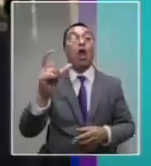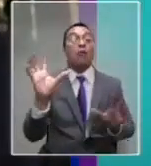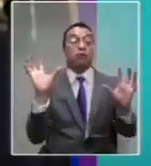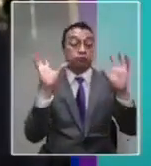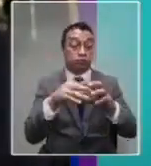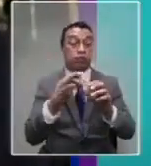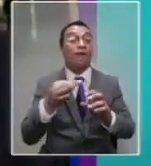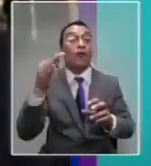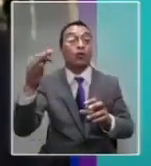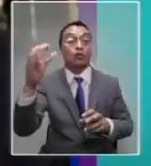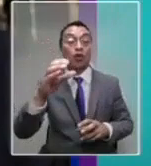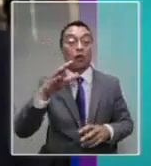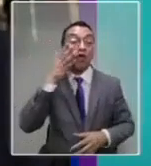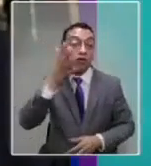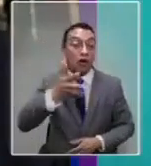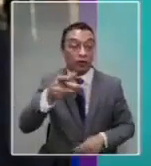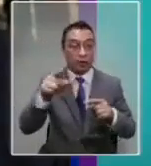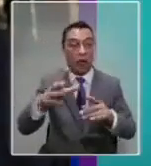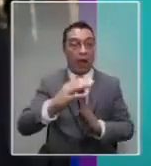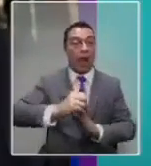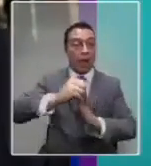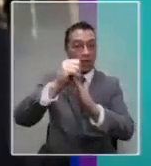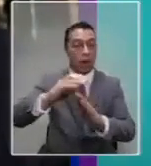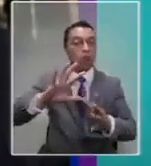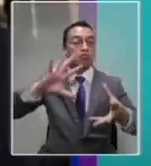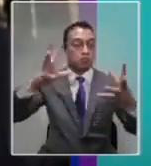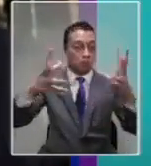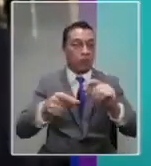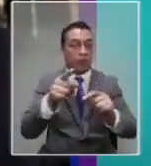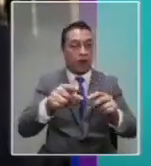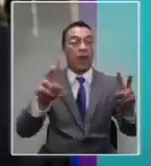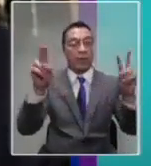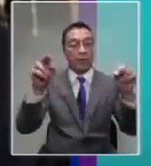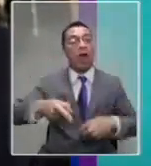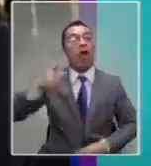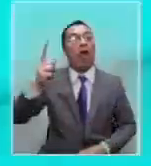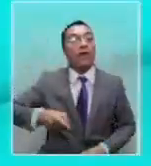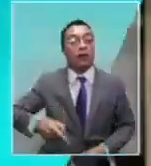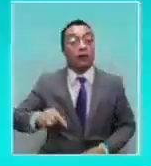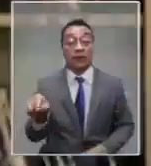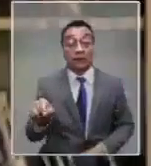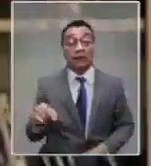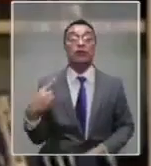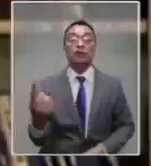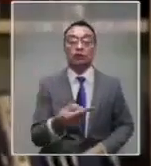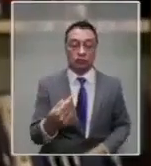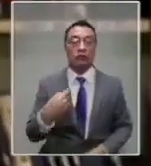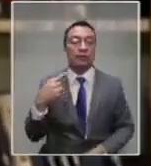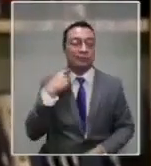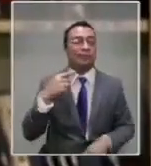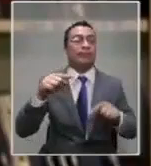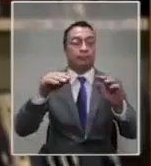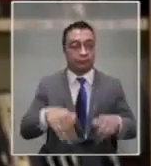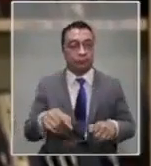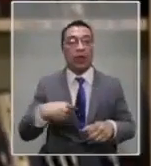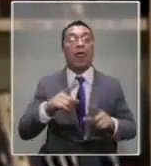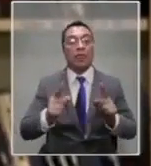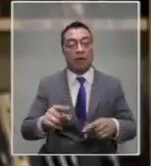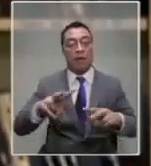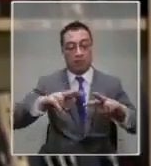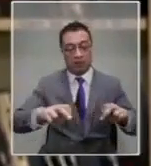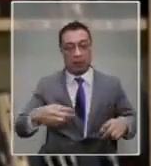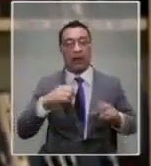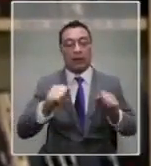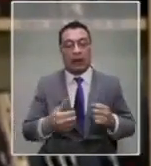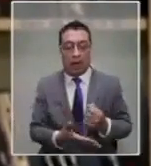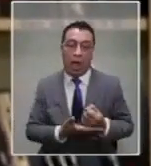Futuro, donde ella está liderando también a nivel mundial todo lo que es el tema migratorio, y nosotros ahí estamos poniendo énfasis, ahí donde estamos